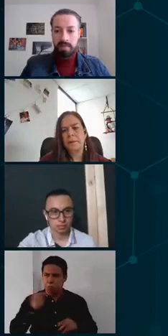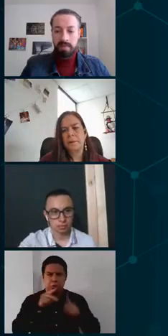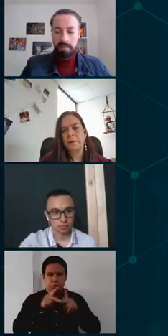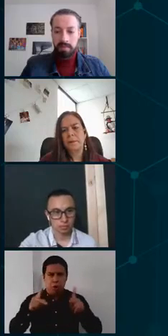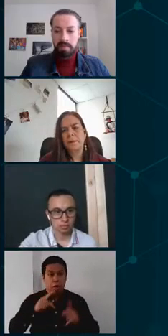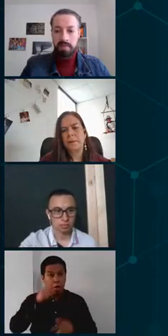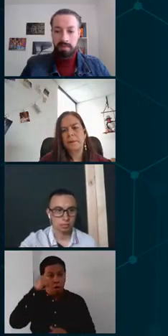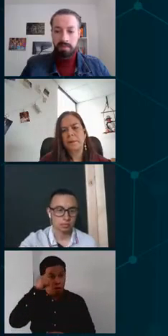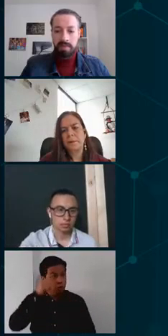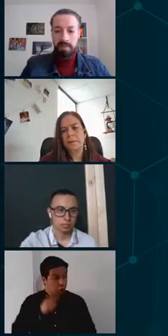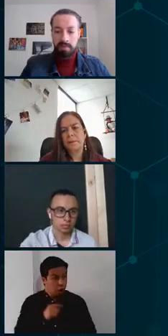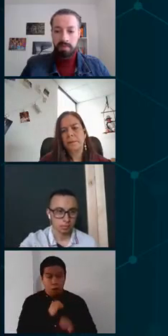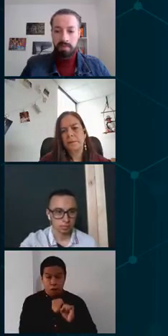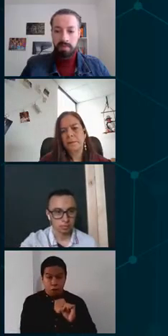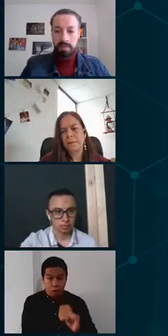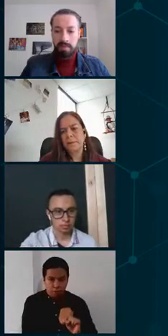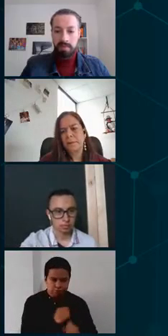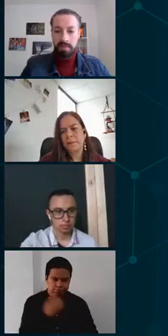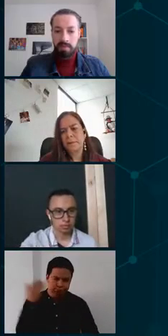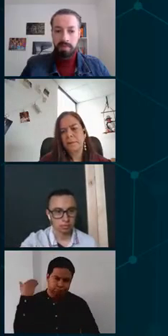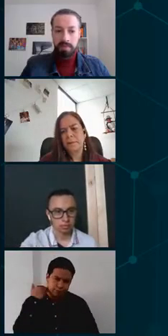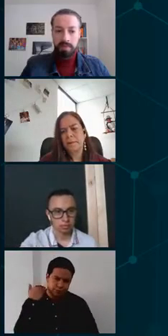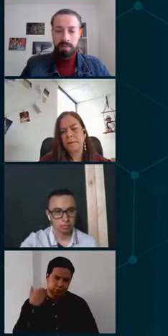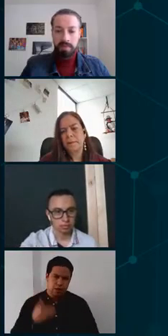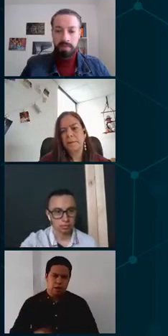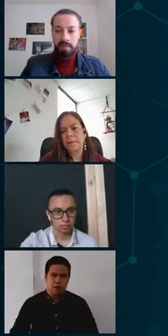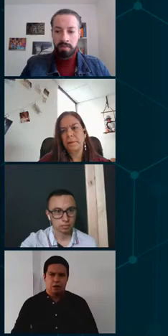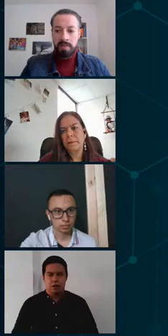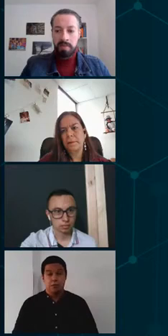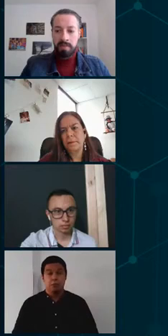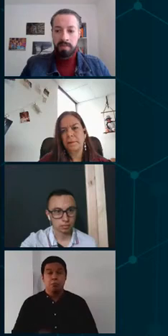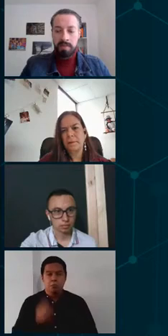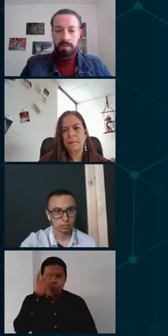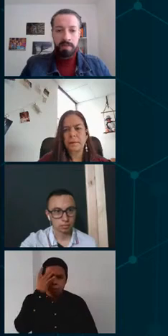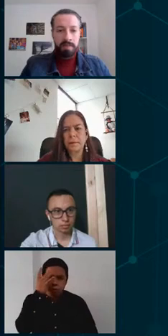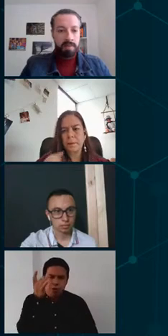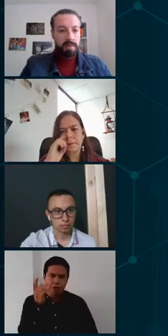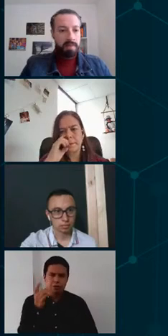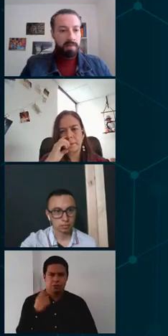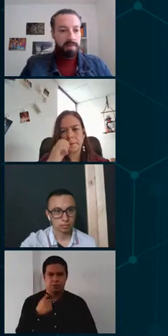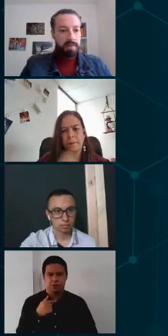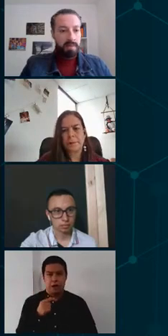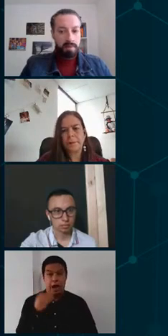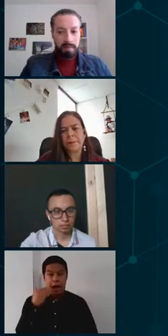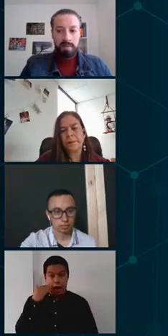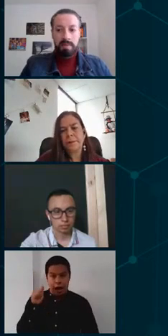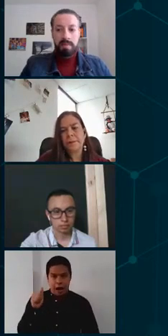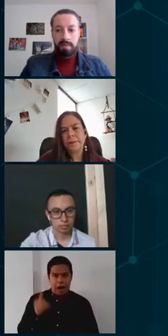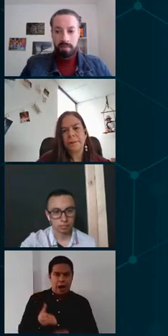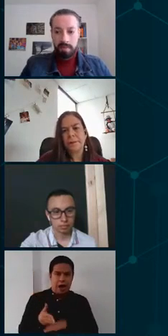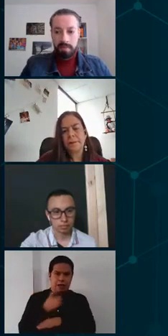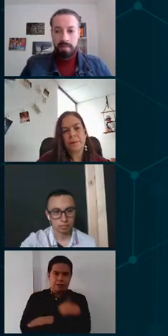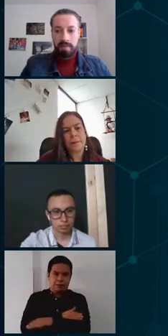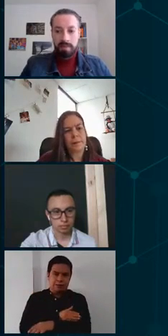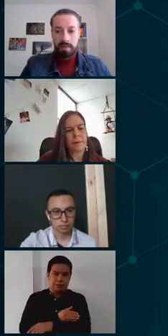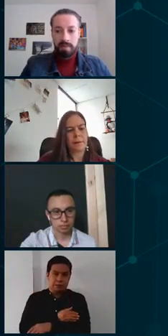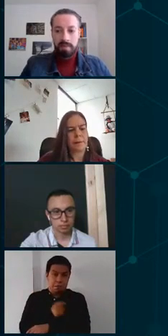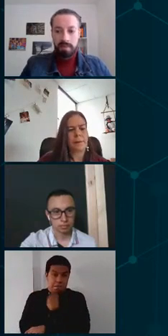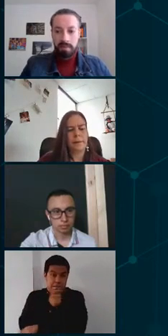Y dado que ella perdió también a 2 seres queridos antes de que hubieran llegado las